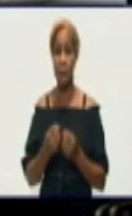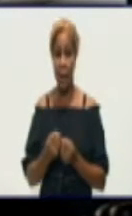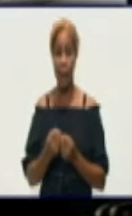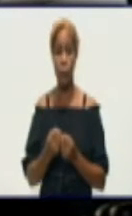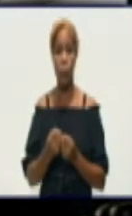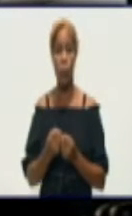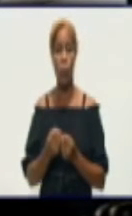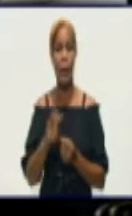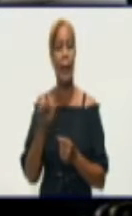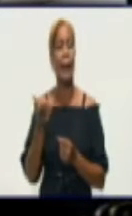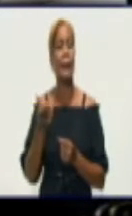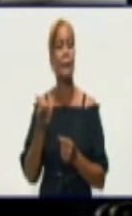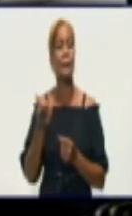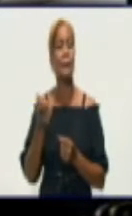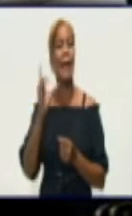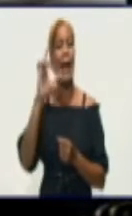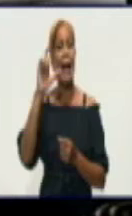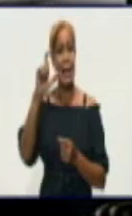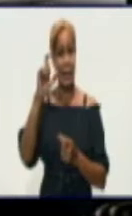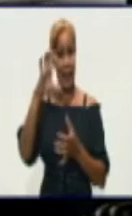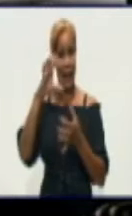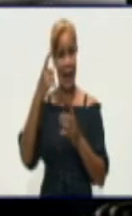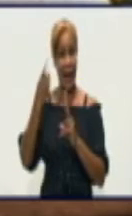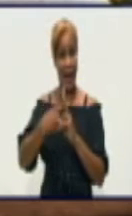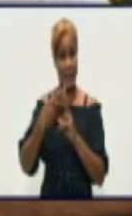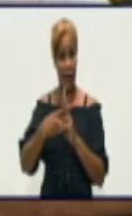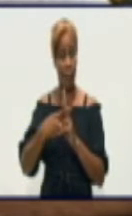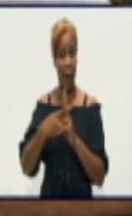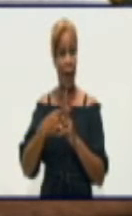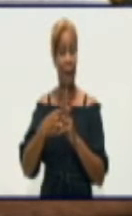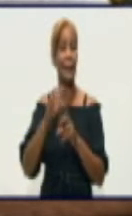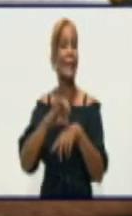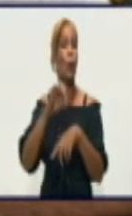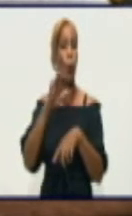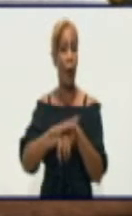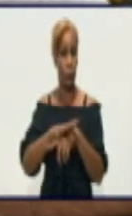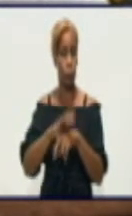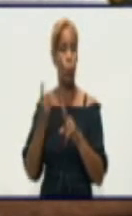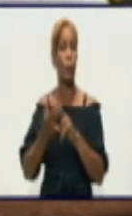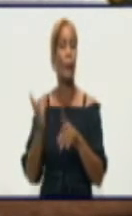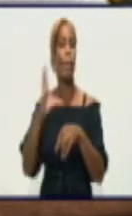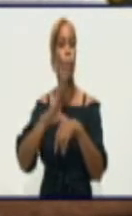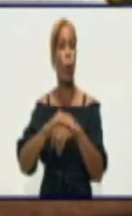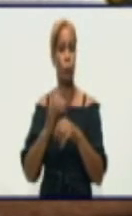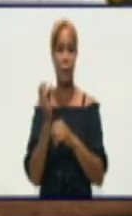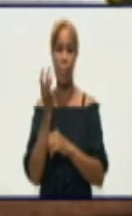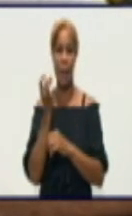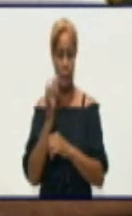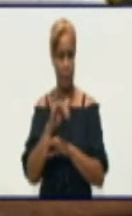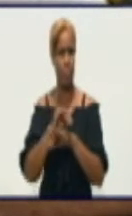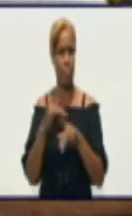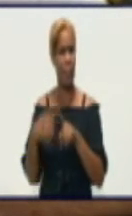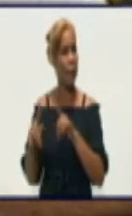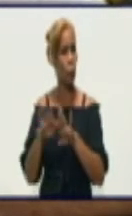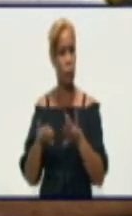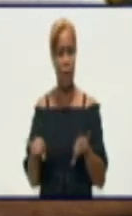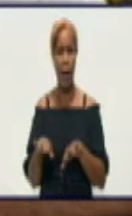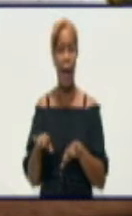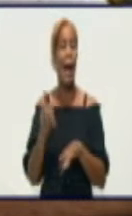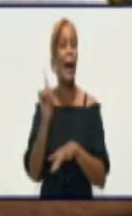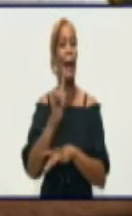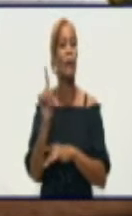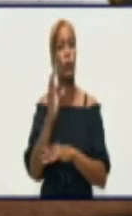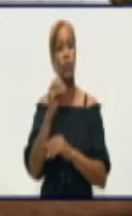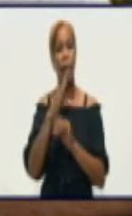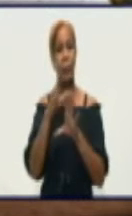y monteverde que se presentaban los cinco muy agua de forma de emergencia salieron dos máquinas rente sobre las 11 de la mañana